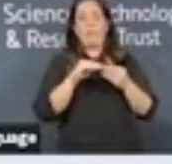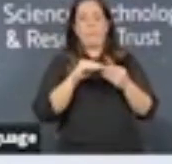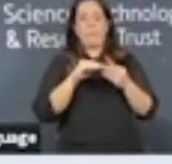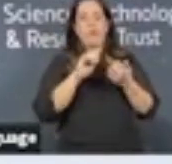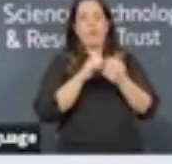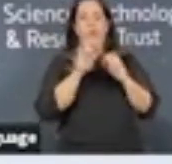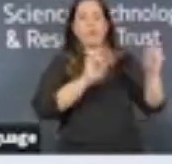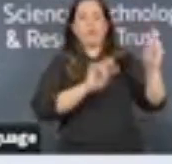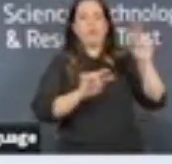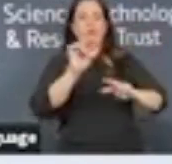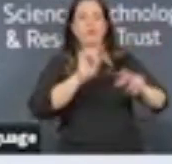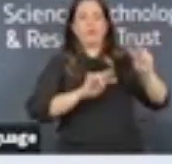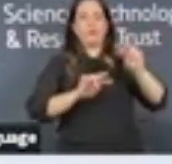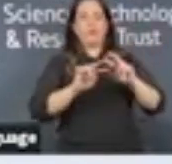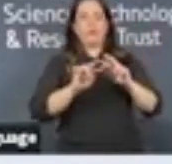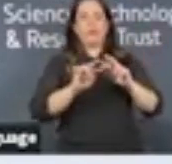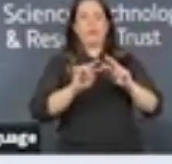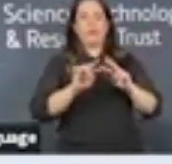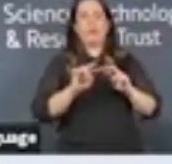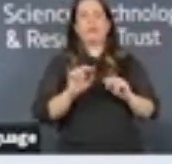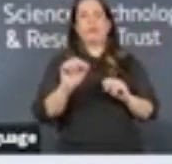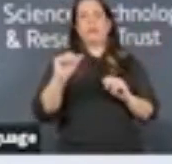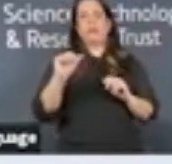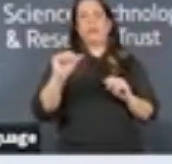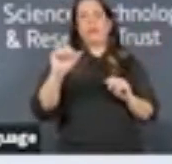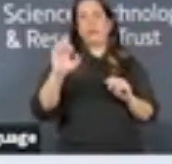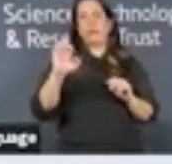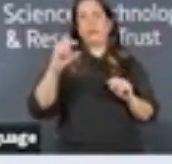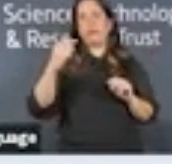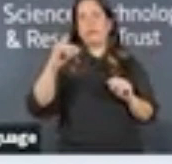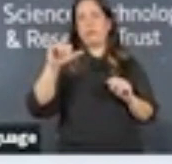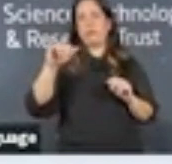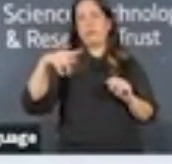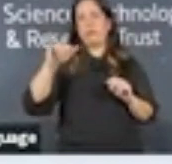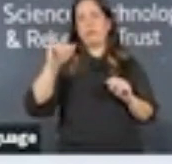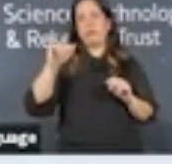la abundancia de Aedes aegypti y los métodos de control.